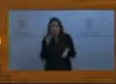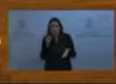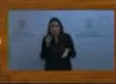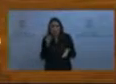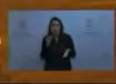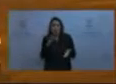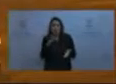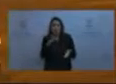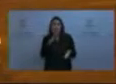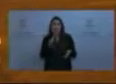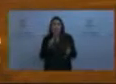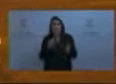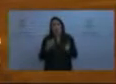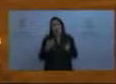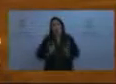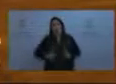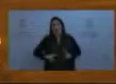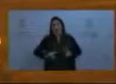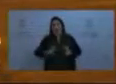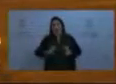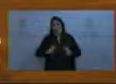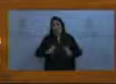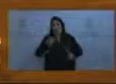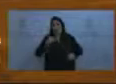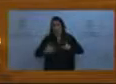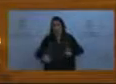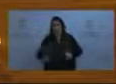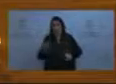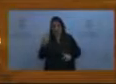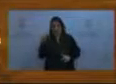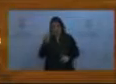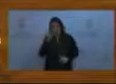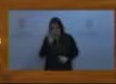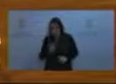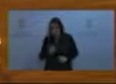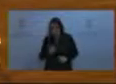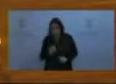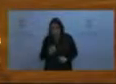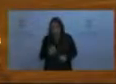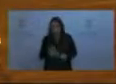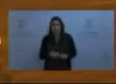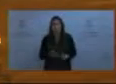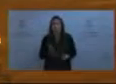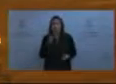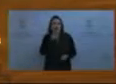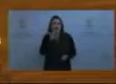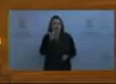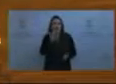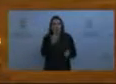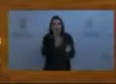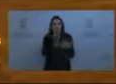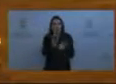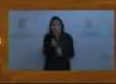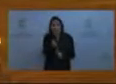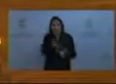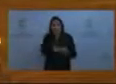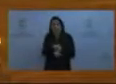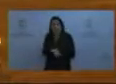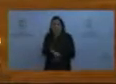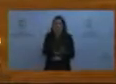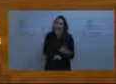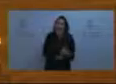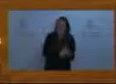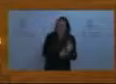las manifestaciones clásicas de la enfermedad se dan sobre todo en niños, ya le digo desde el siglo I a.C. En